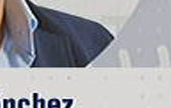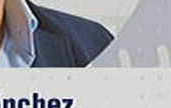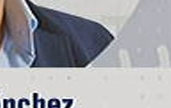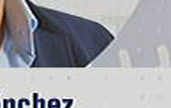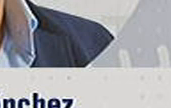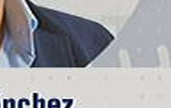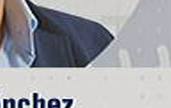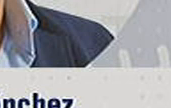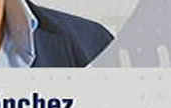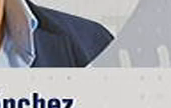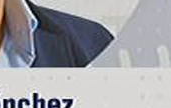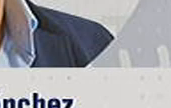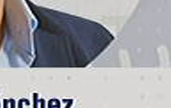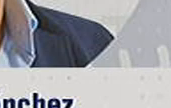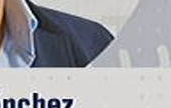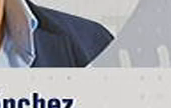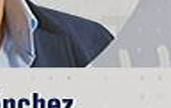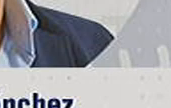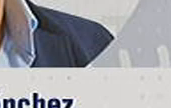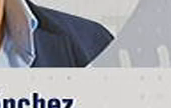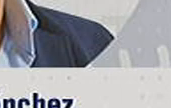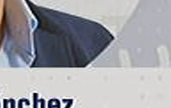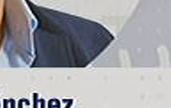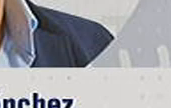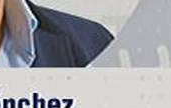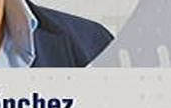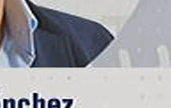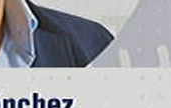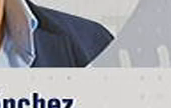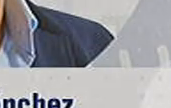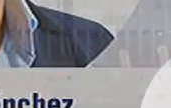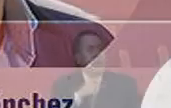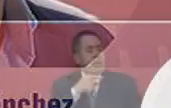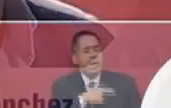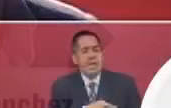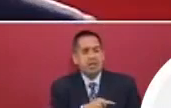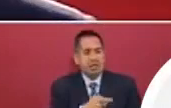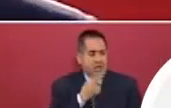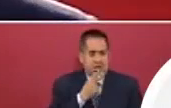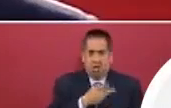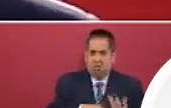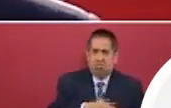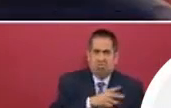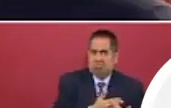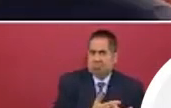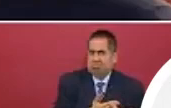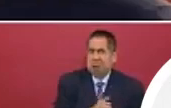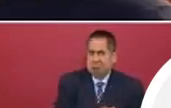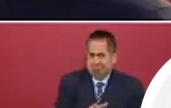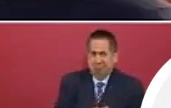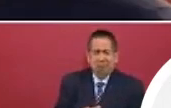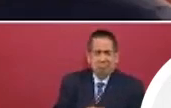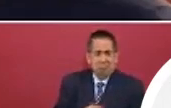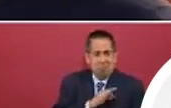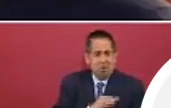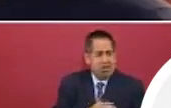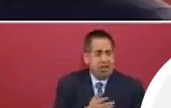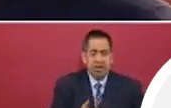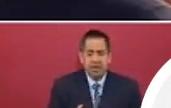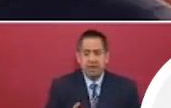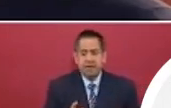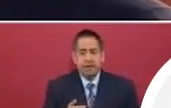están encontrando. Sí, hay como pues esta propia versión de Andrés Manuel, que ha hablado de decir